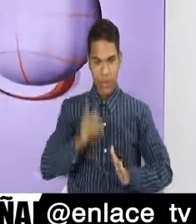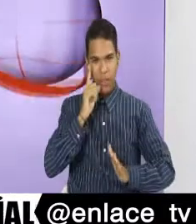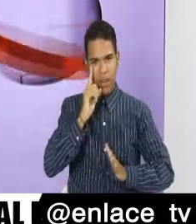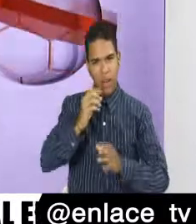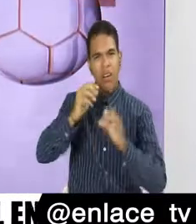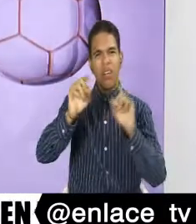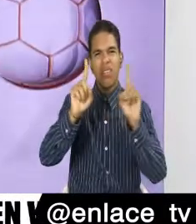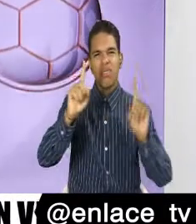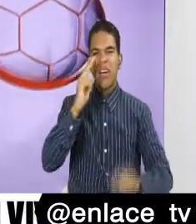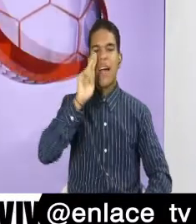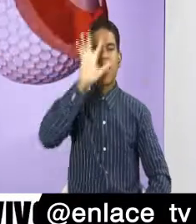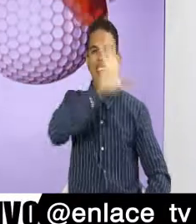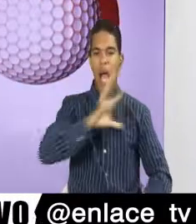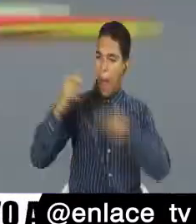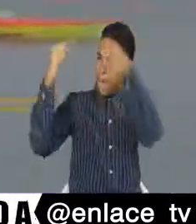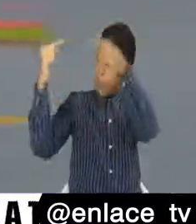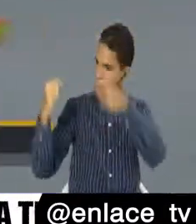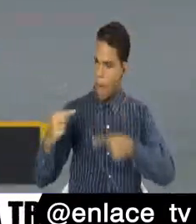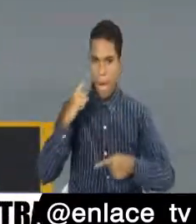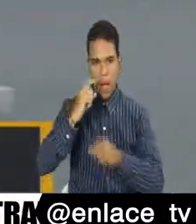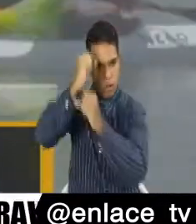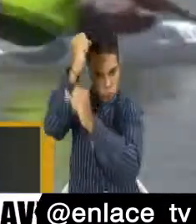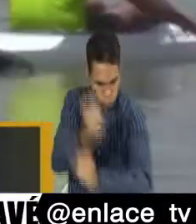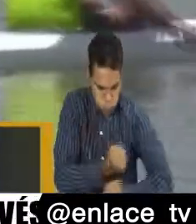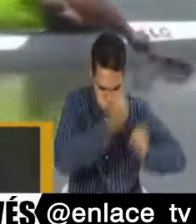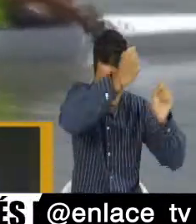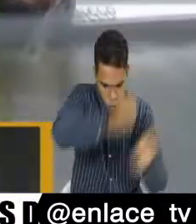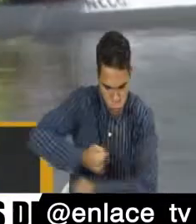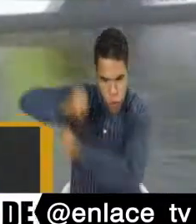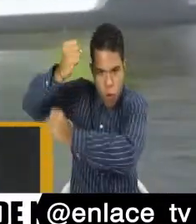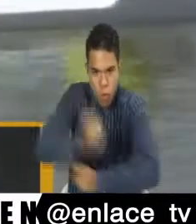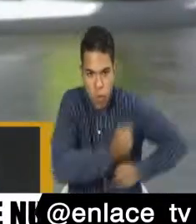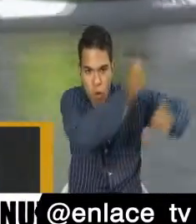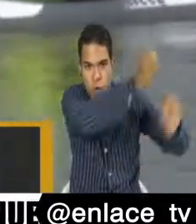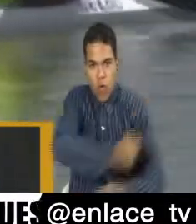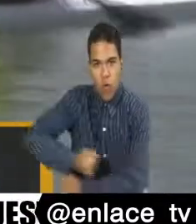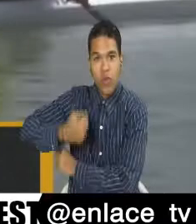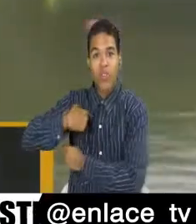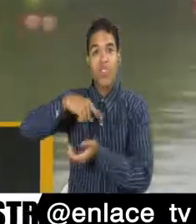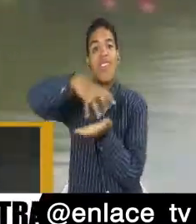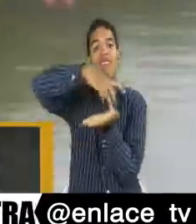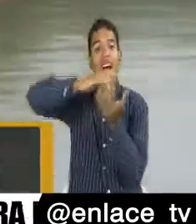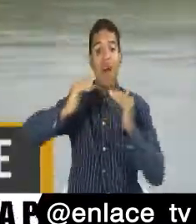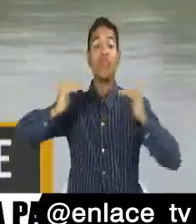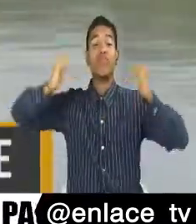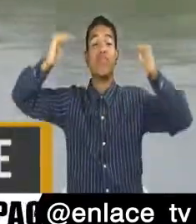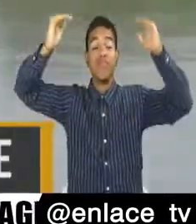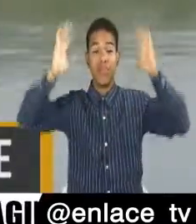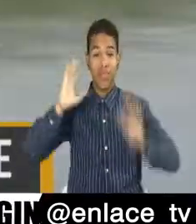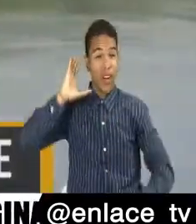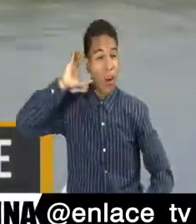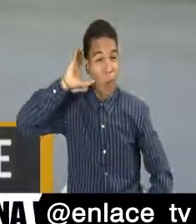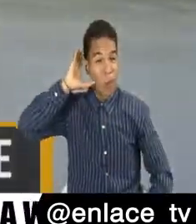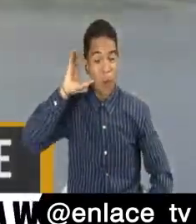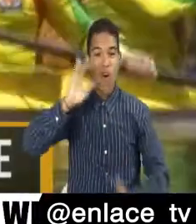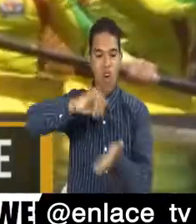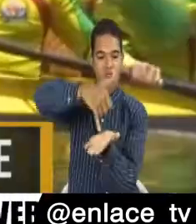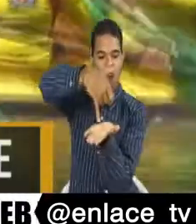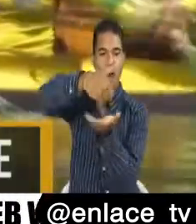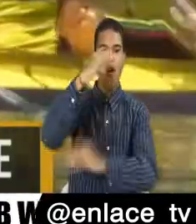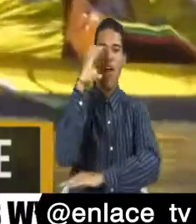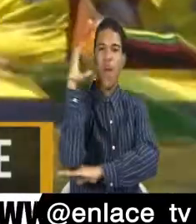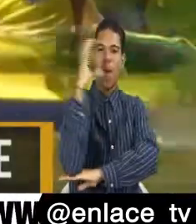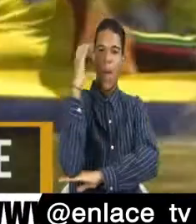Nacional de Canotaje. De nuevo se luce el canotaje santandereano en un torneo nacional, esta vez en la Copa Colombia,